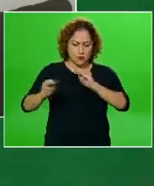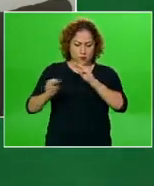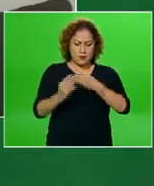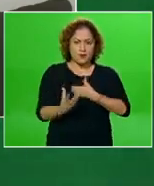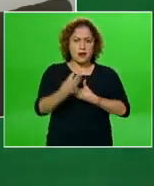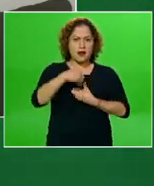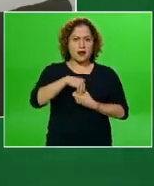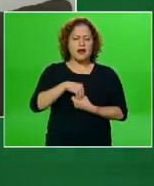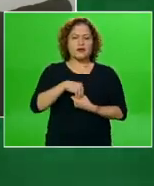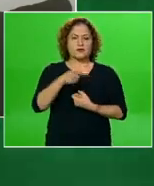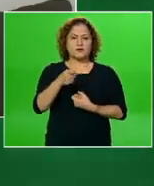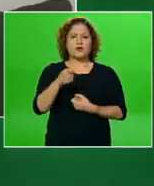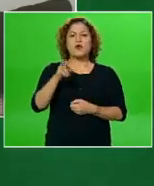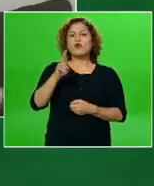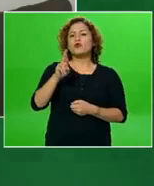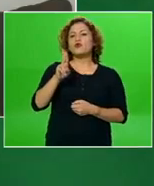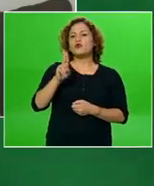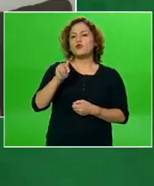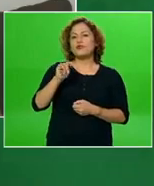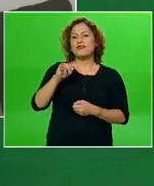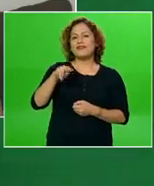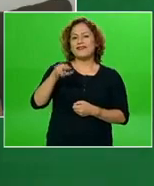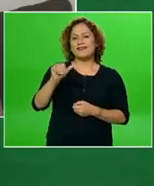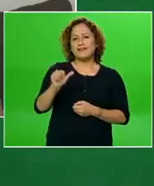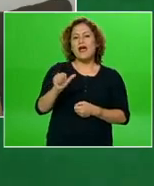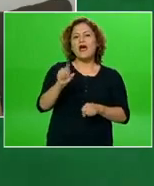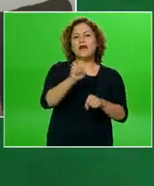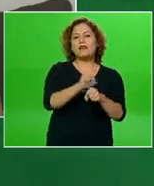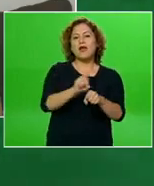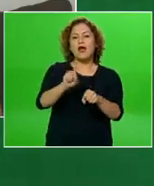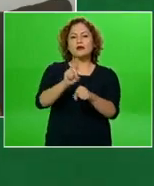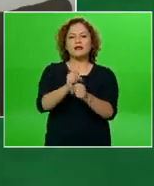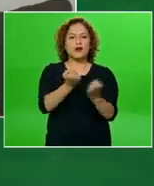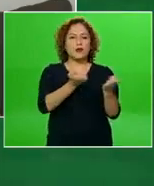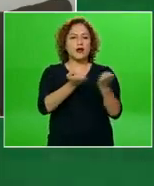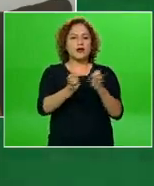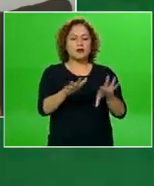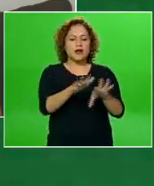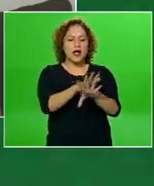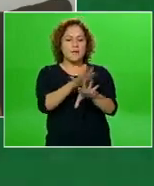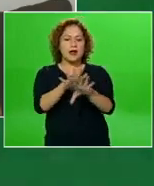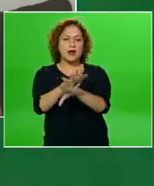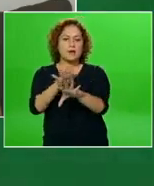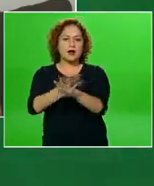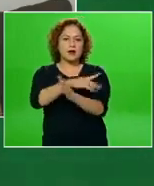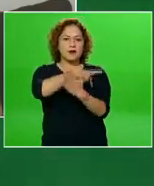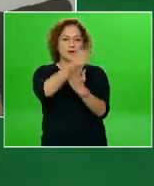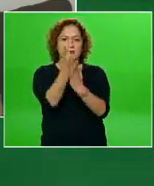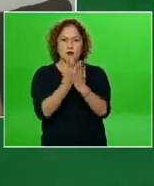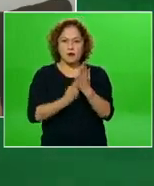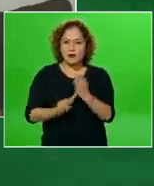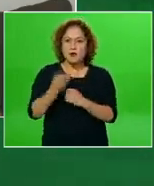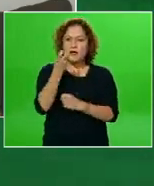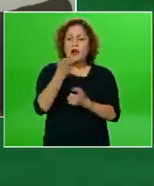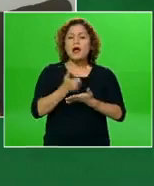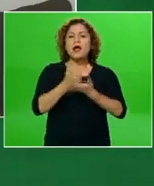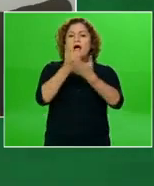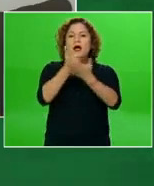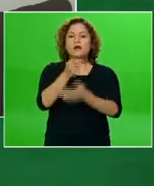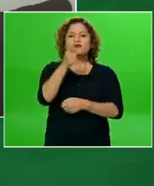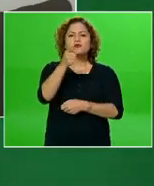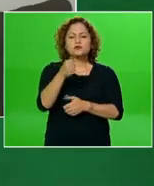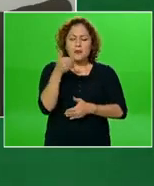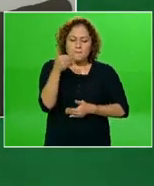llama cantina con una dosificación de un ejercicio y eso los mantiene constantes y pueden trabajar hacia